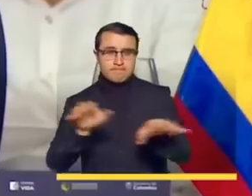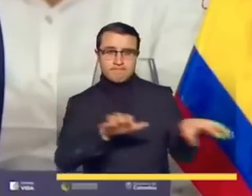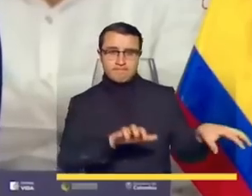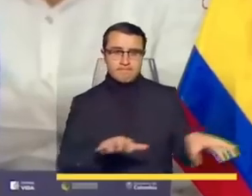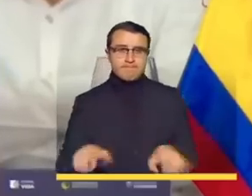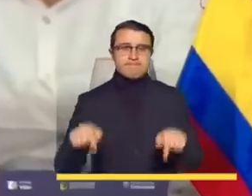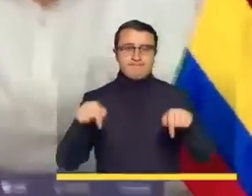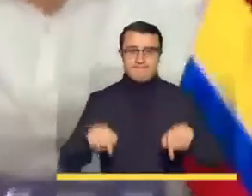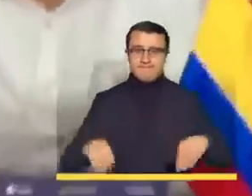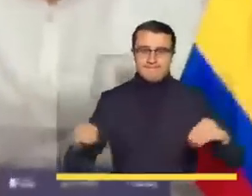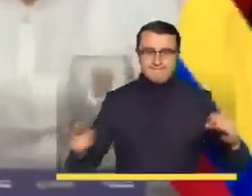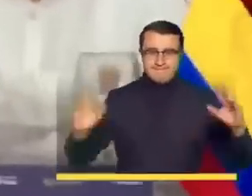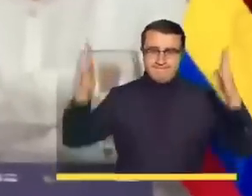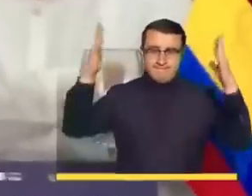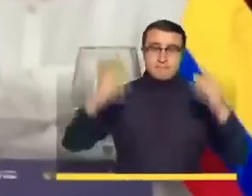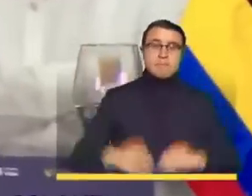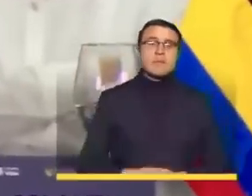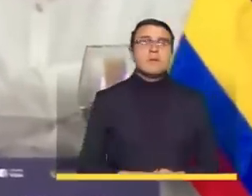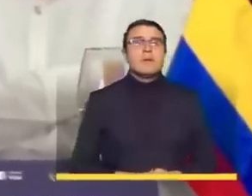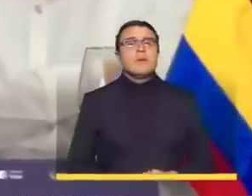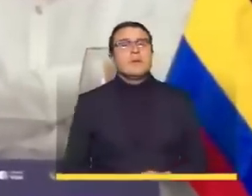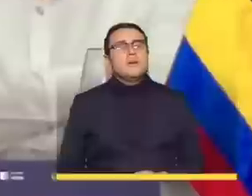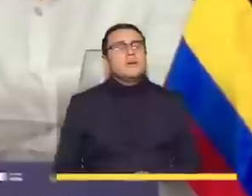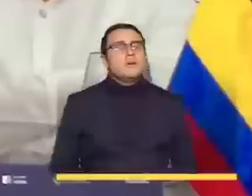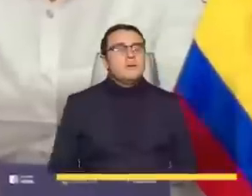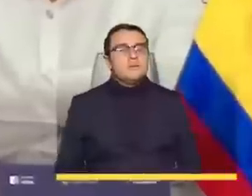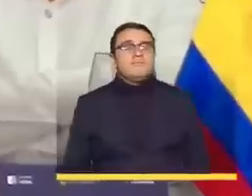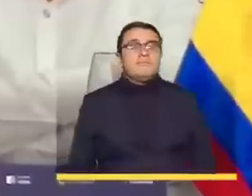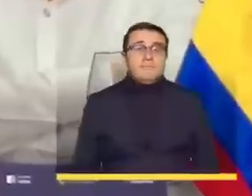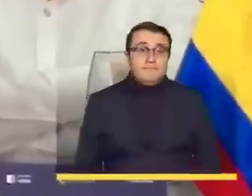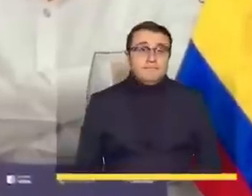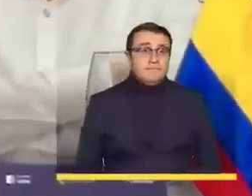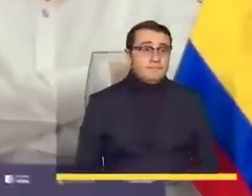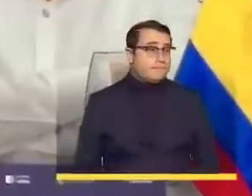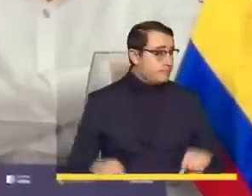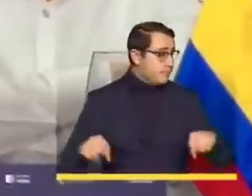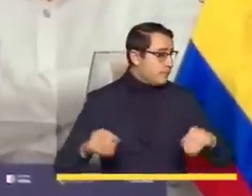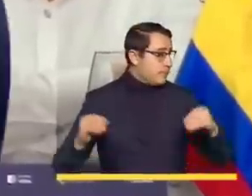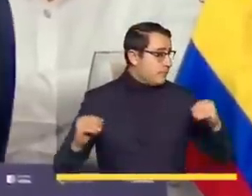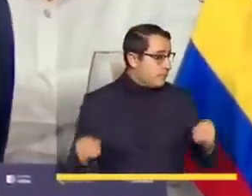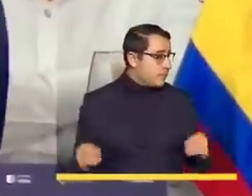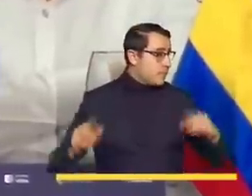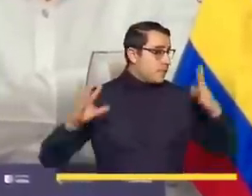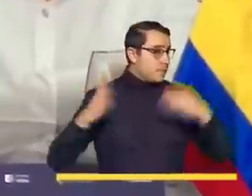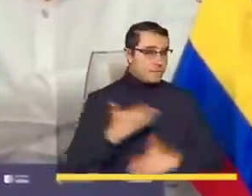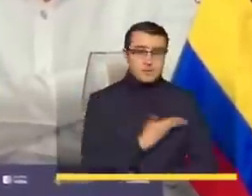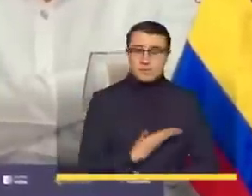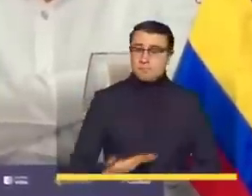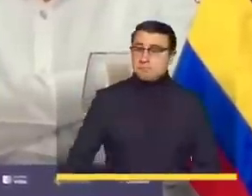Este evento que con el presidente Andrés Manuel López